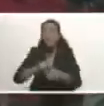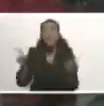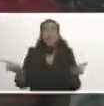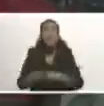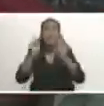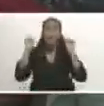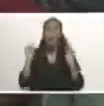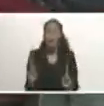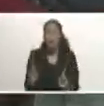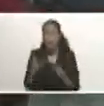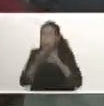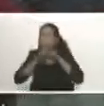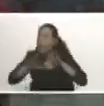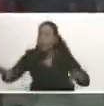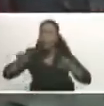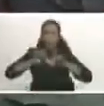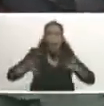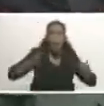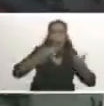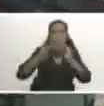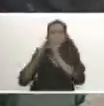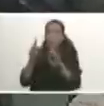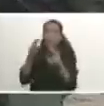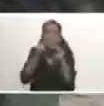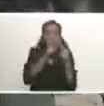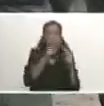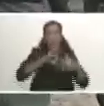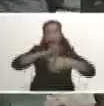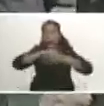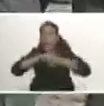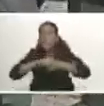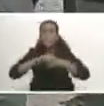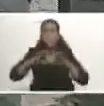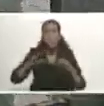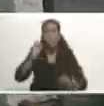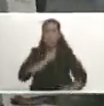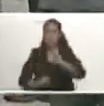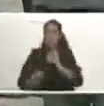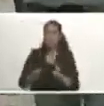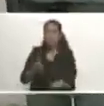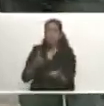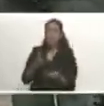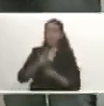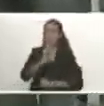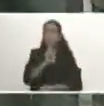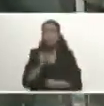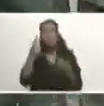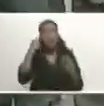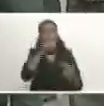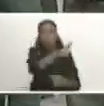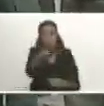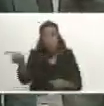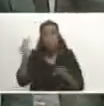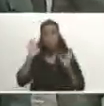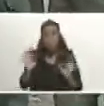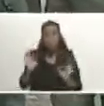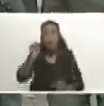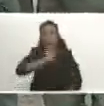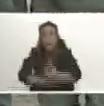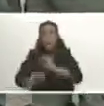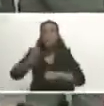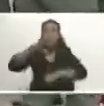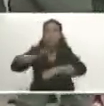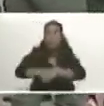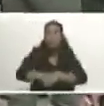adentro, desplegarse por el barrio y ser más allá que un combatiente del delito. Ustedes deben prevenir el